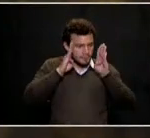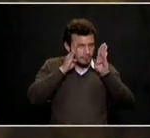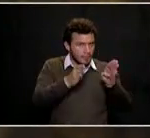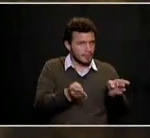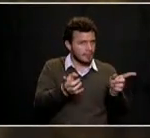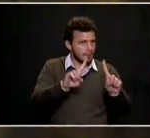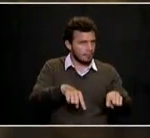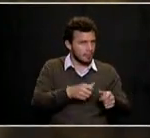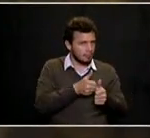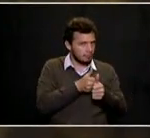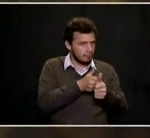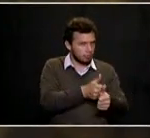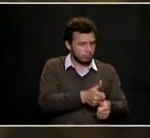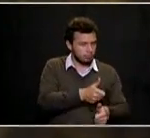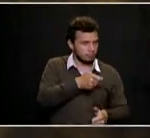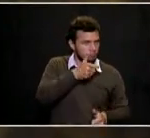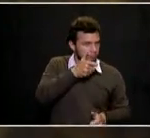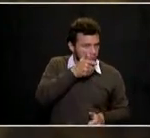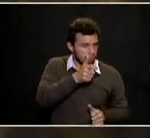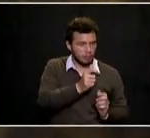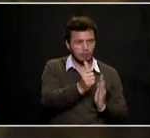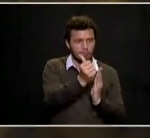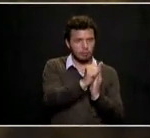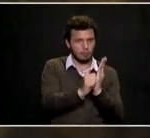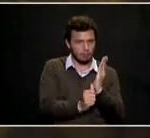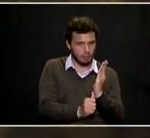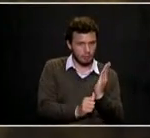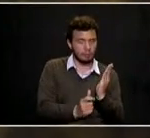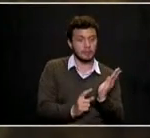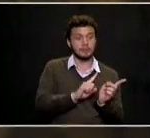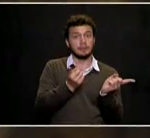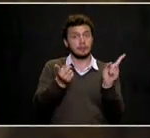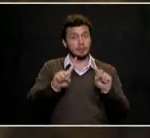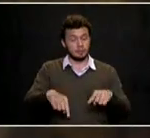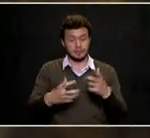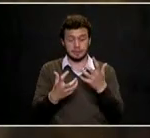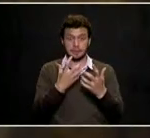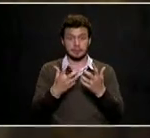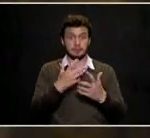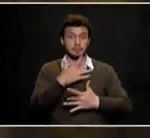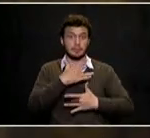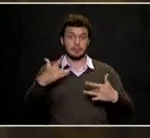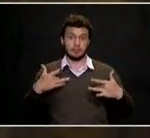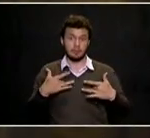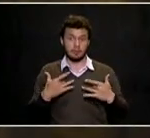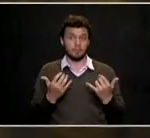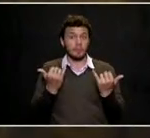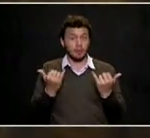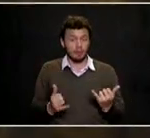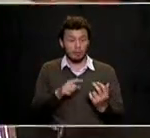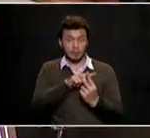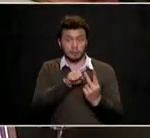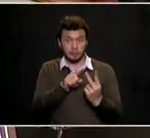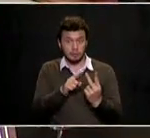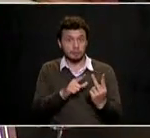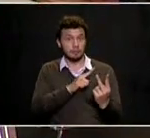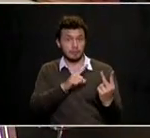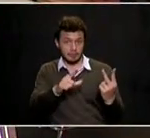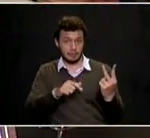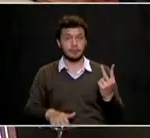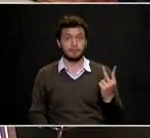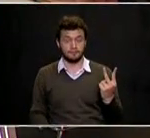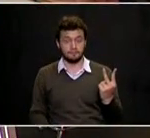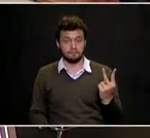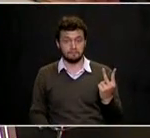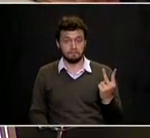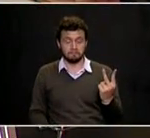a sus programas y al sistema de salud que en este momento están liderando muy bien cierran esta